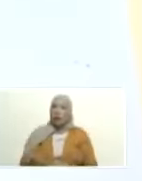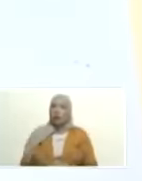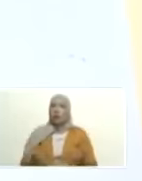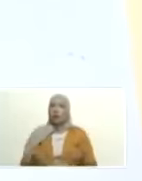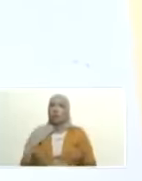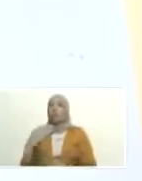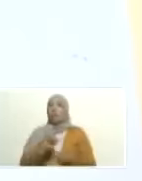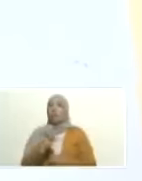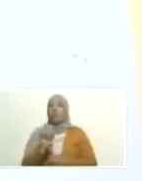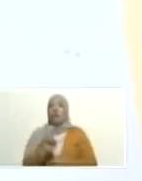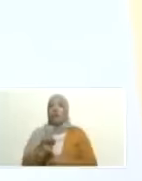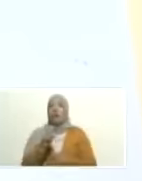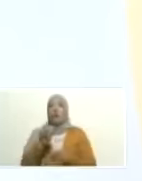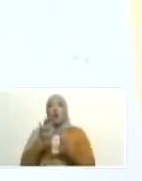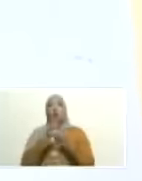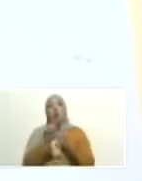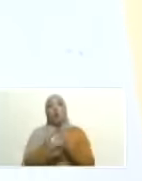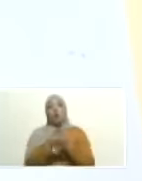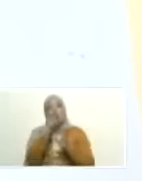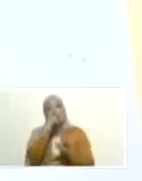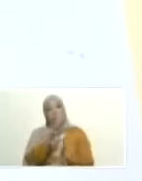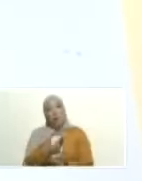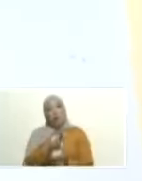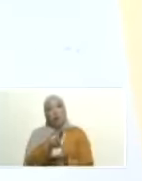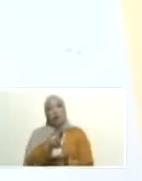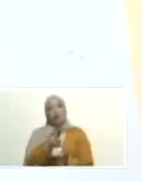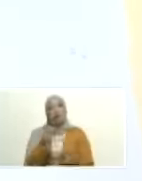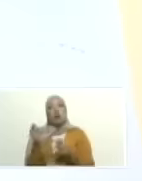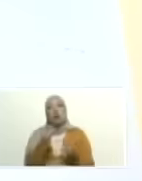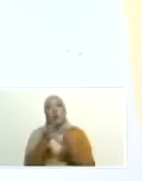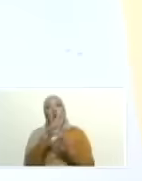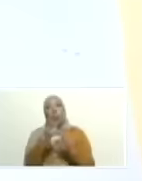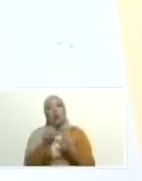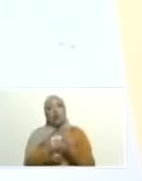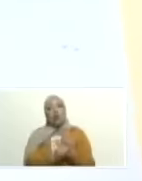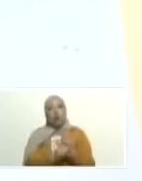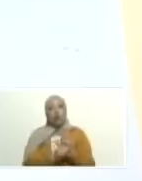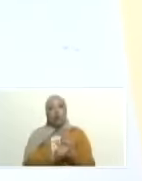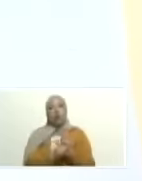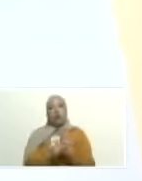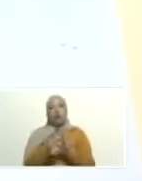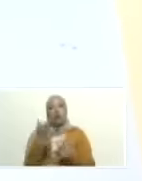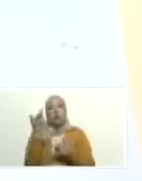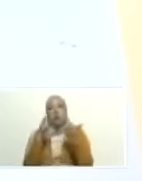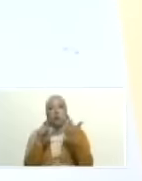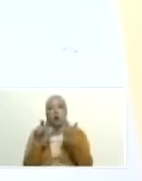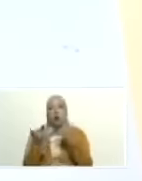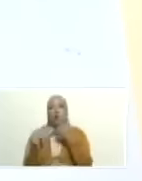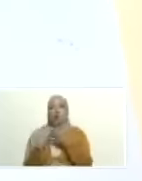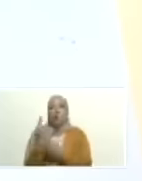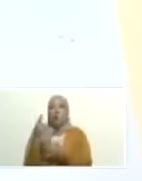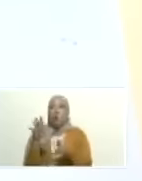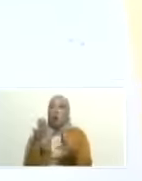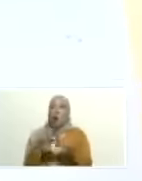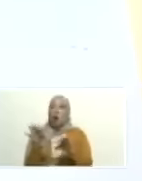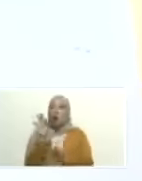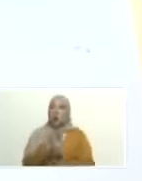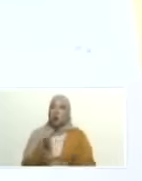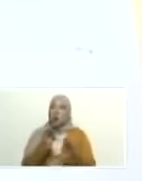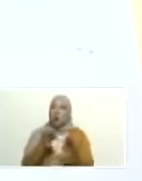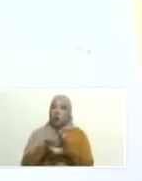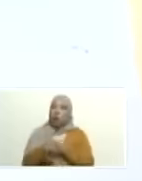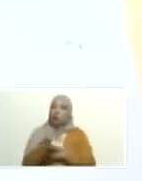Chávez decía, hay una constitución que respetar, hay unas instituciones que respetar, no al chantaje, no al condicionamiento, no al